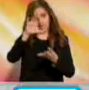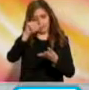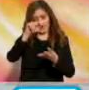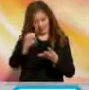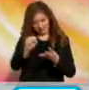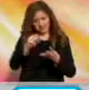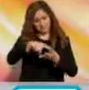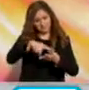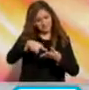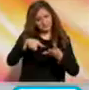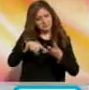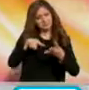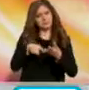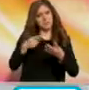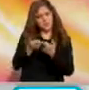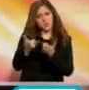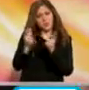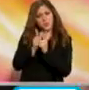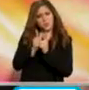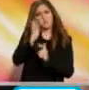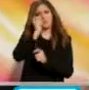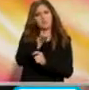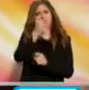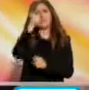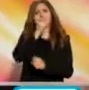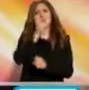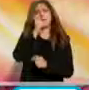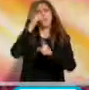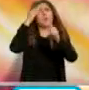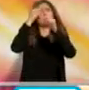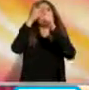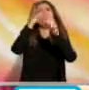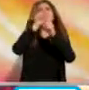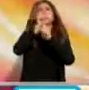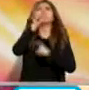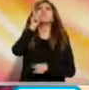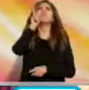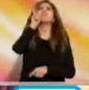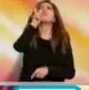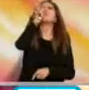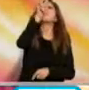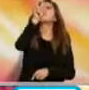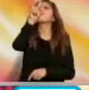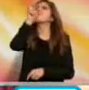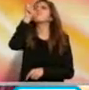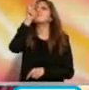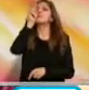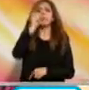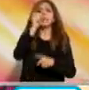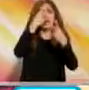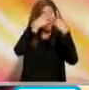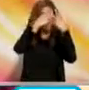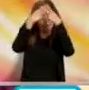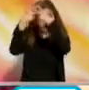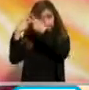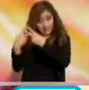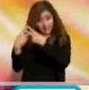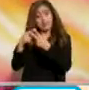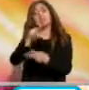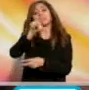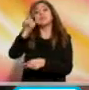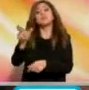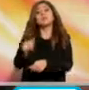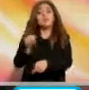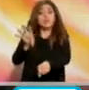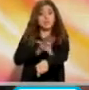principales era la observación. Así es. Y ellos observaron las estrellas y observaron la energía y crearon los